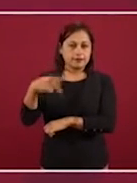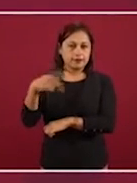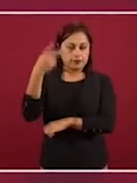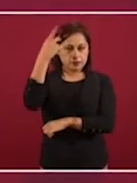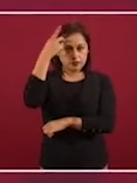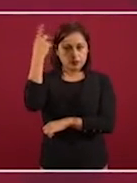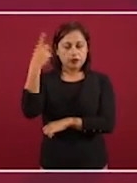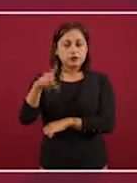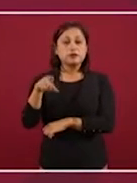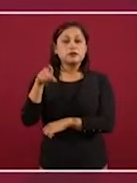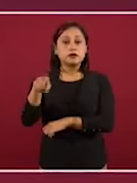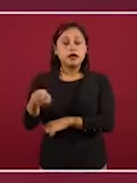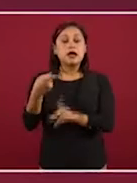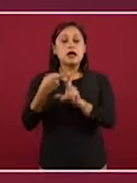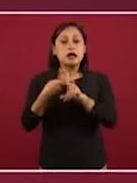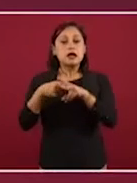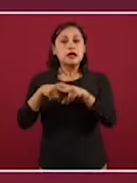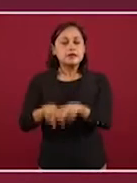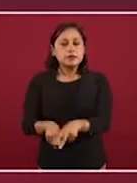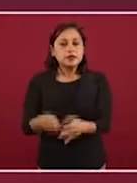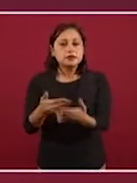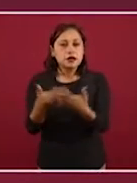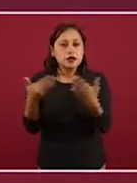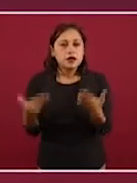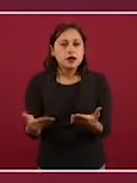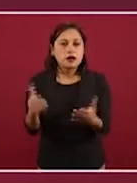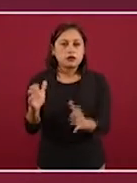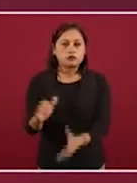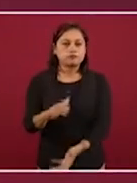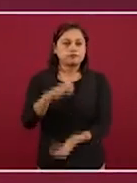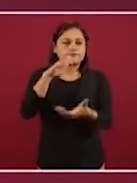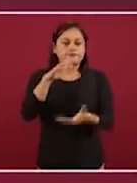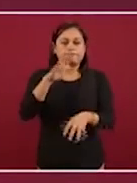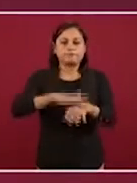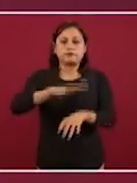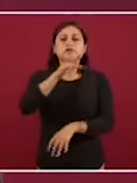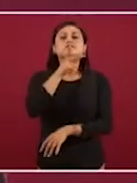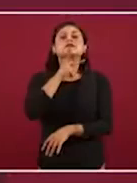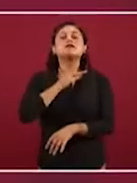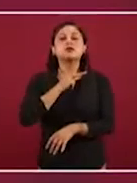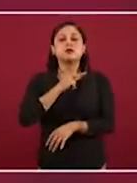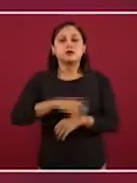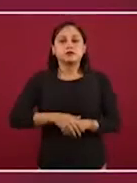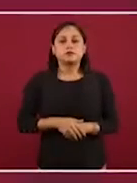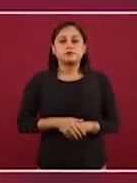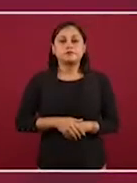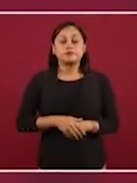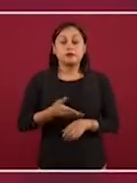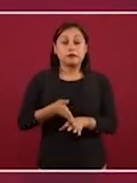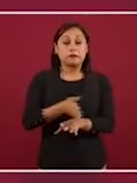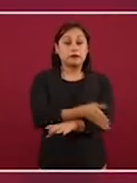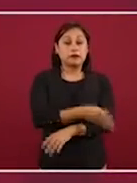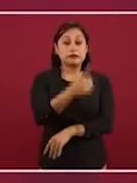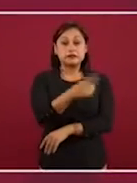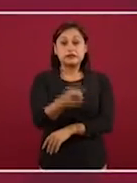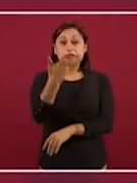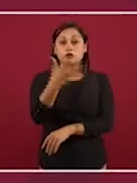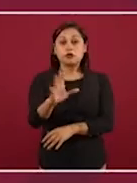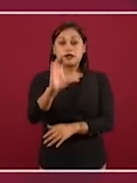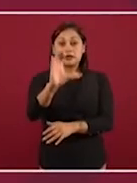empezando a producir petróleo. De los 110 contratos que se otorgaron.